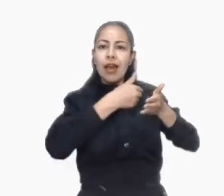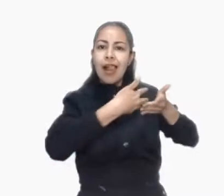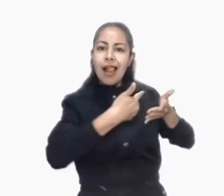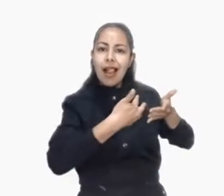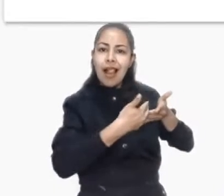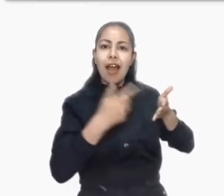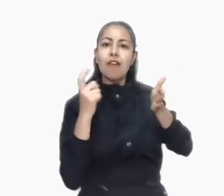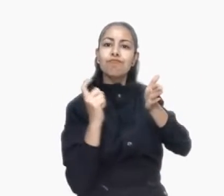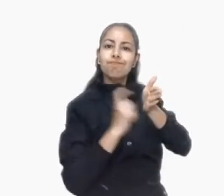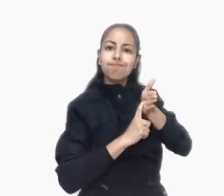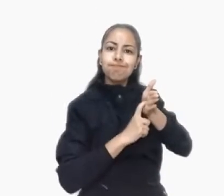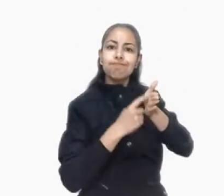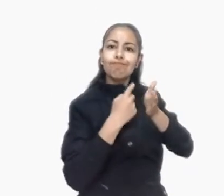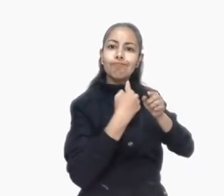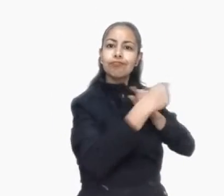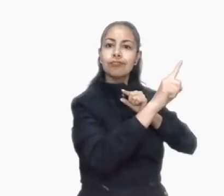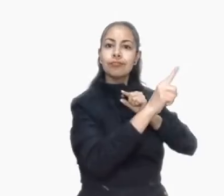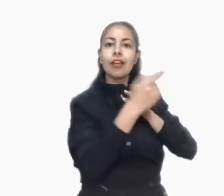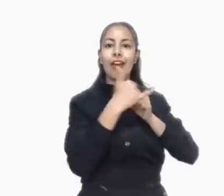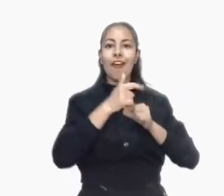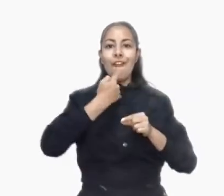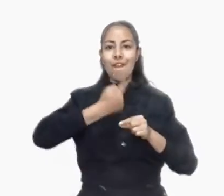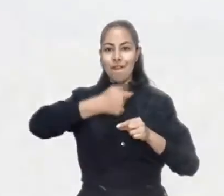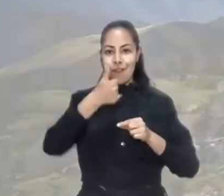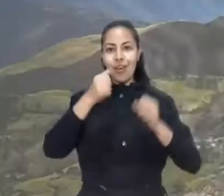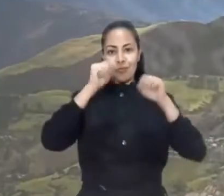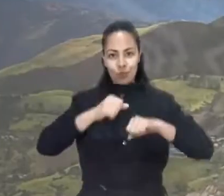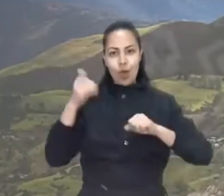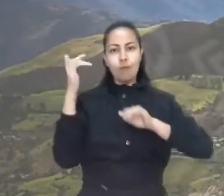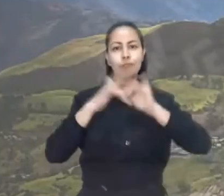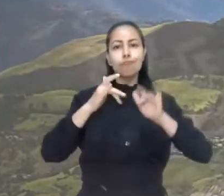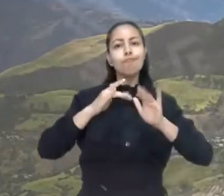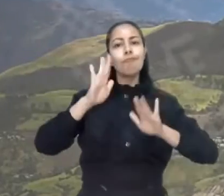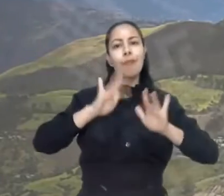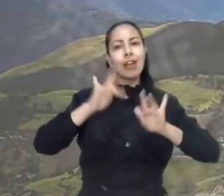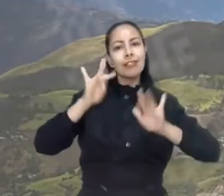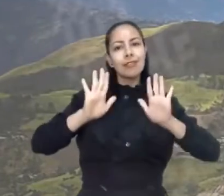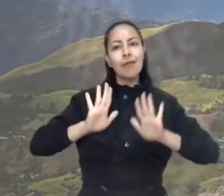en registrar. Así de fácil puede participar.